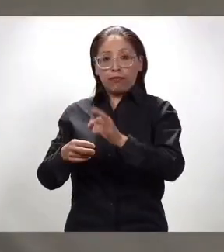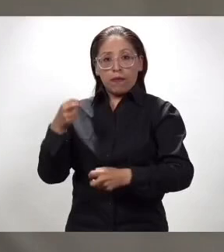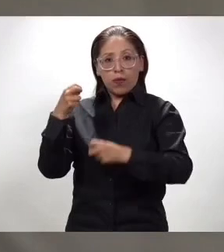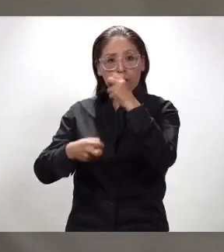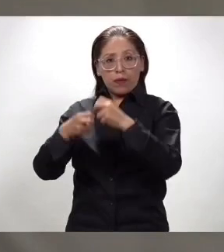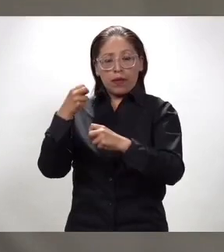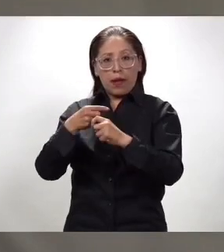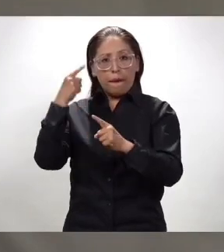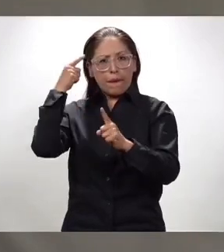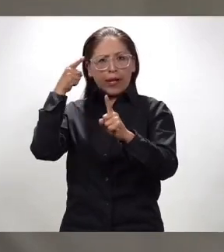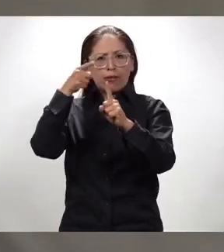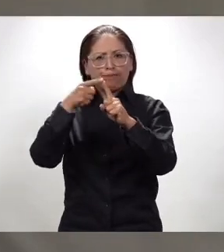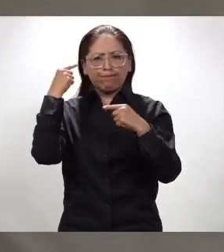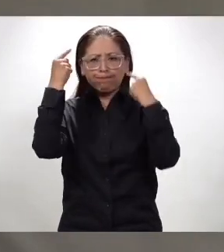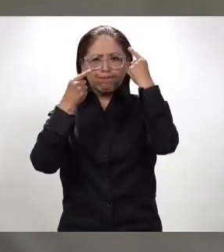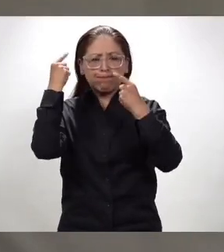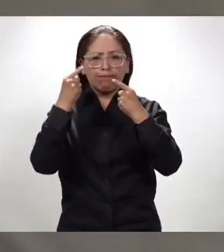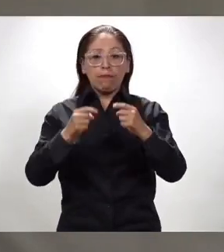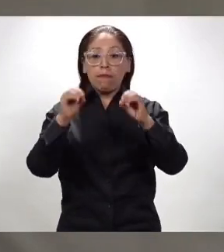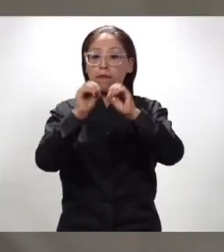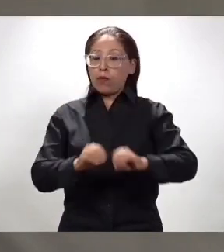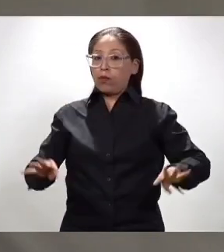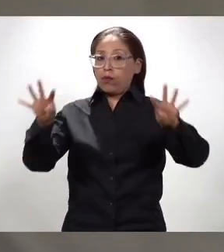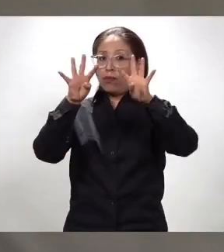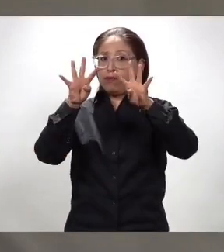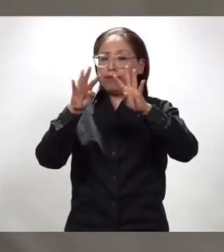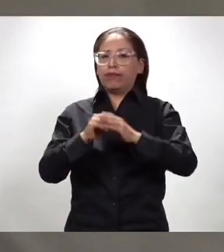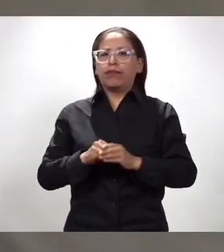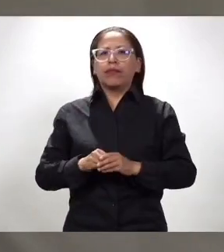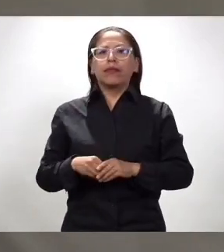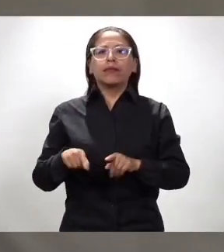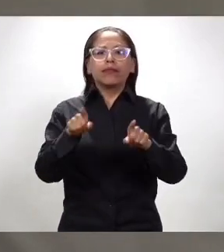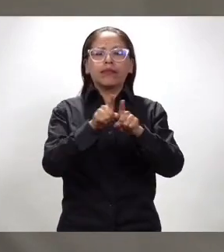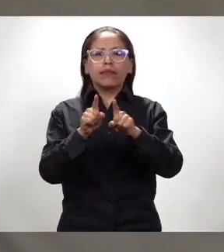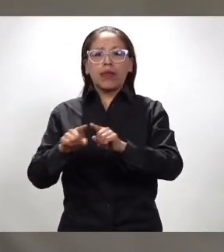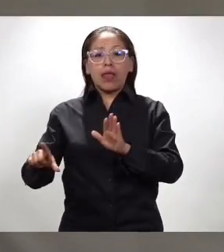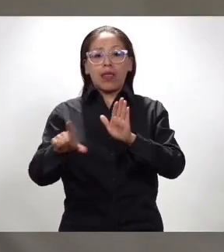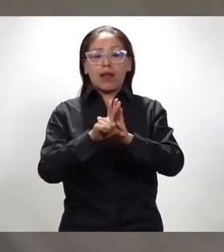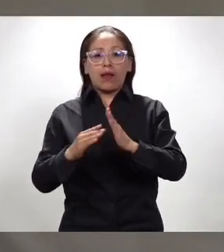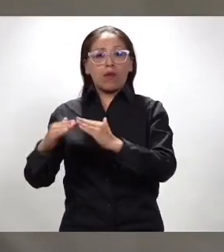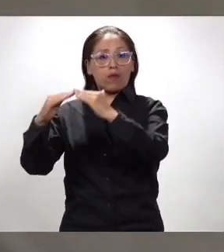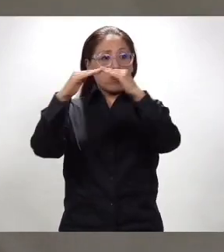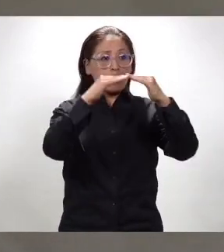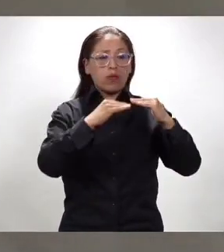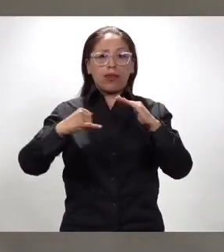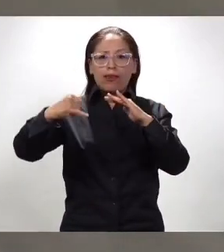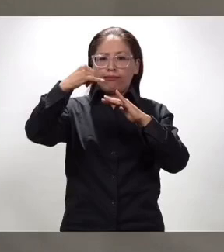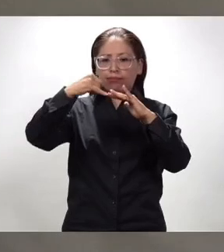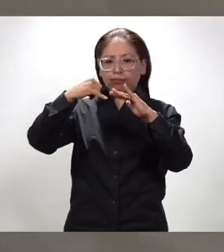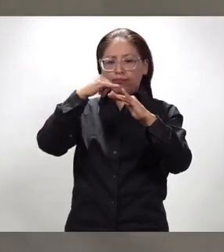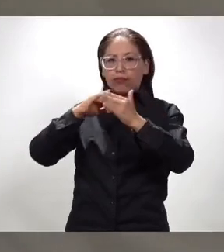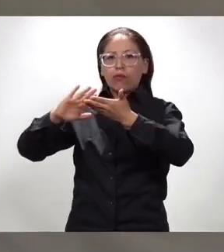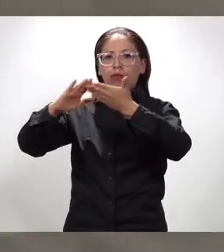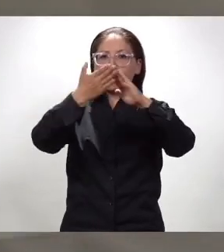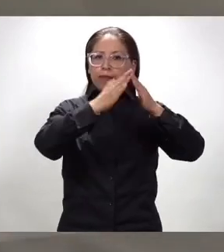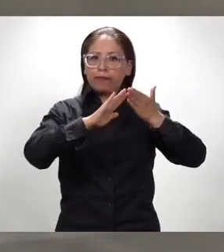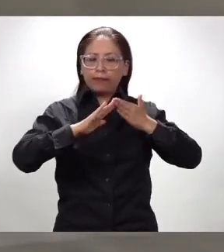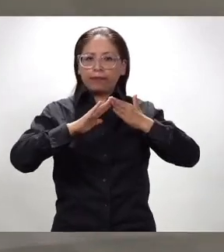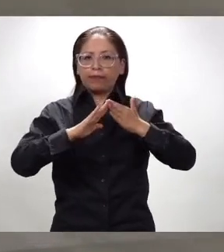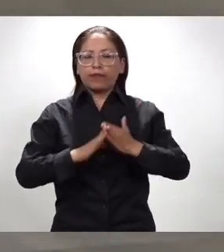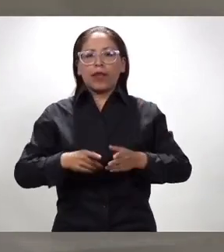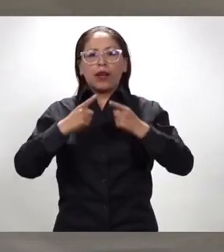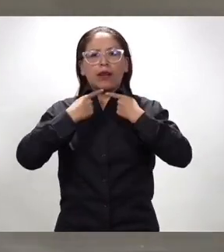Resolver conflictos aplicando criterios de interpretación plurinacional, pluralismo jurídico igualitario e interculturalidad